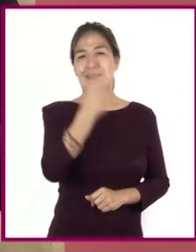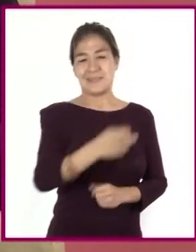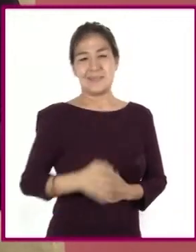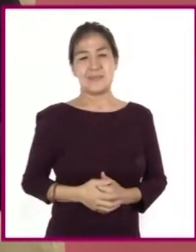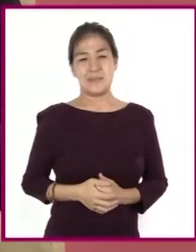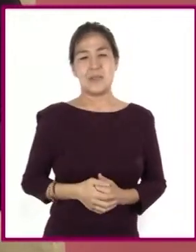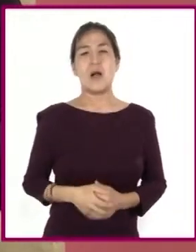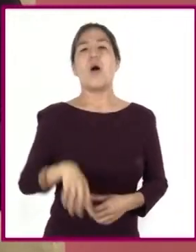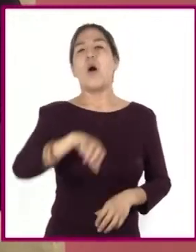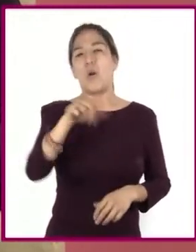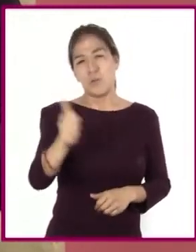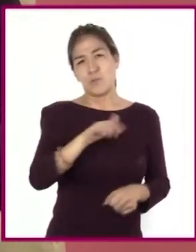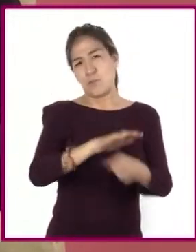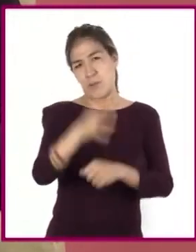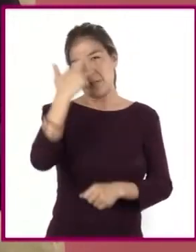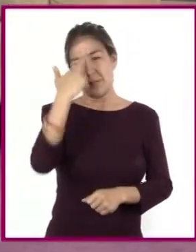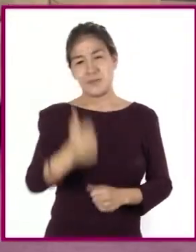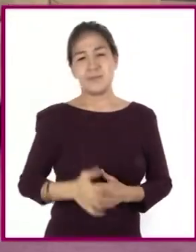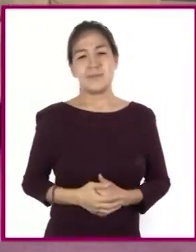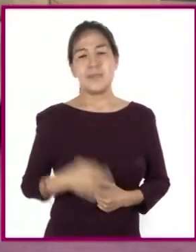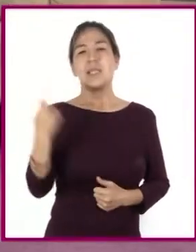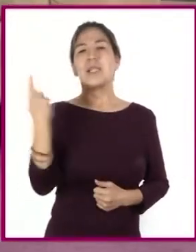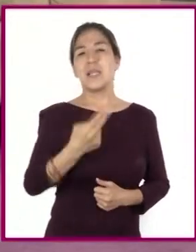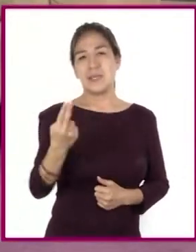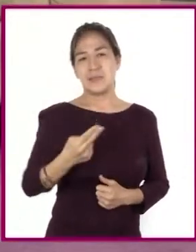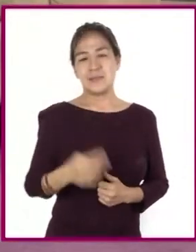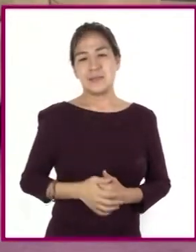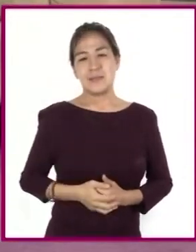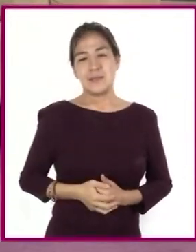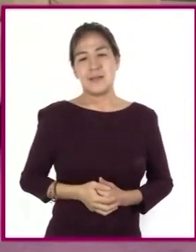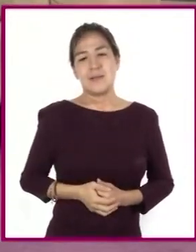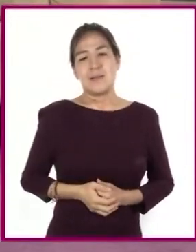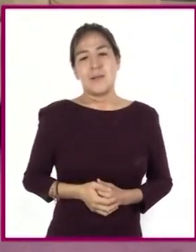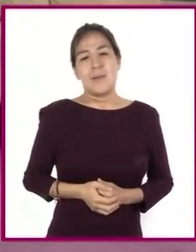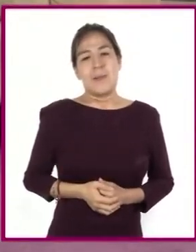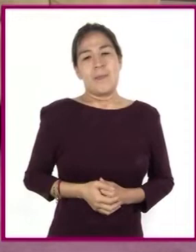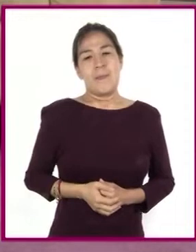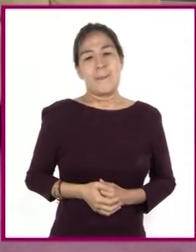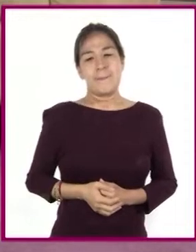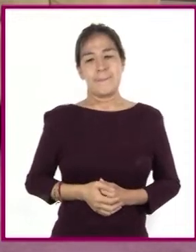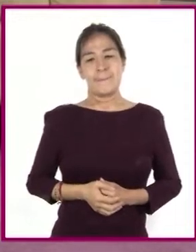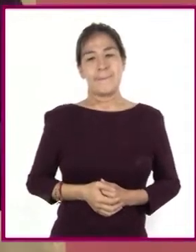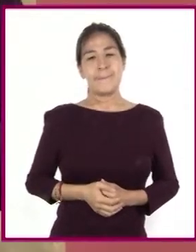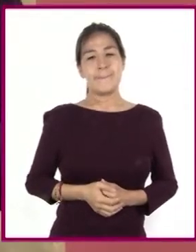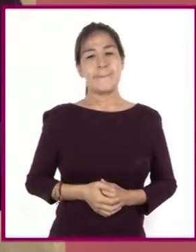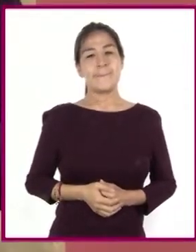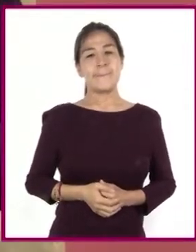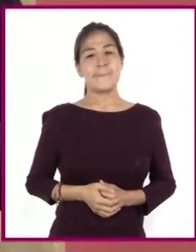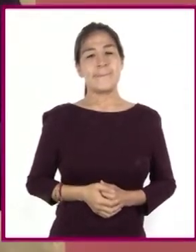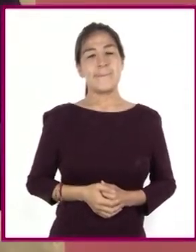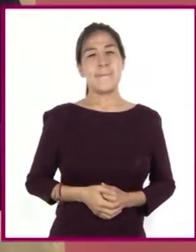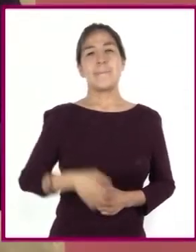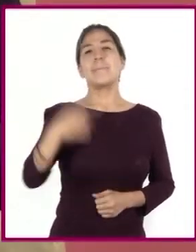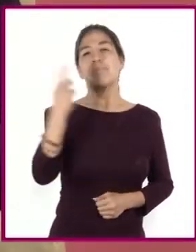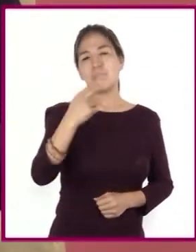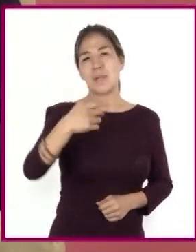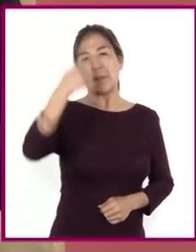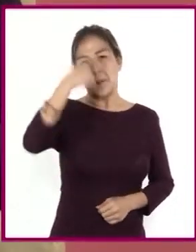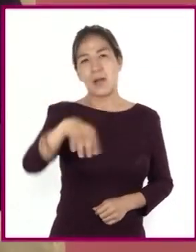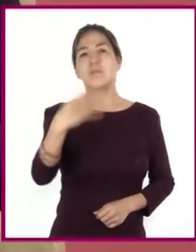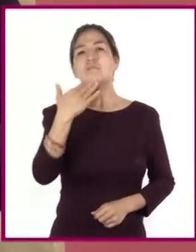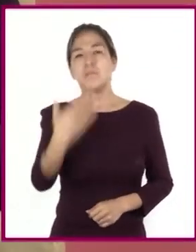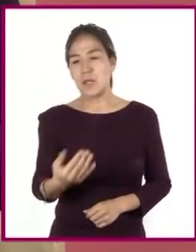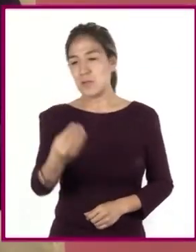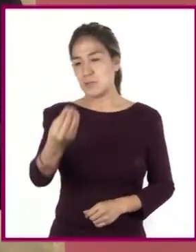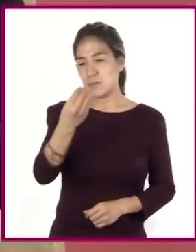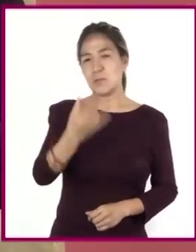que contribuyen a esto. Necesitamos saber dónde podemos tener el acceso que sea saludable y económico